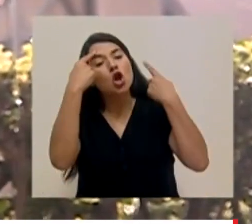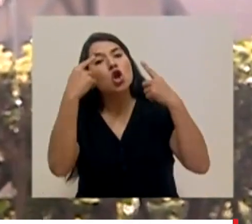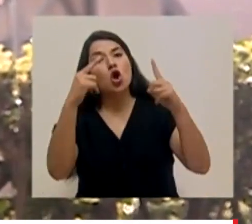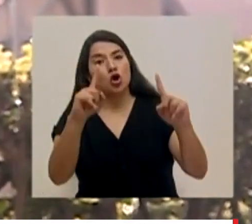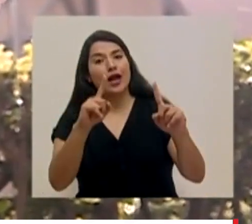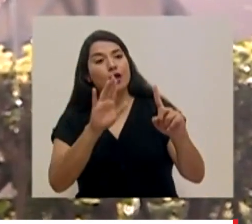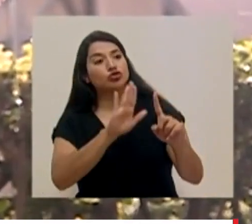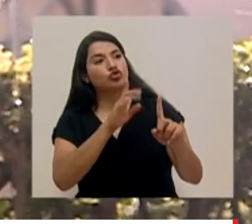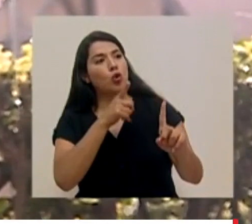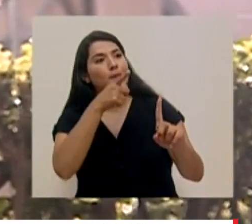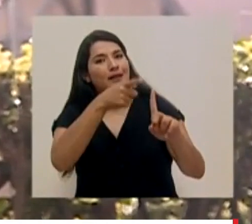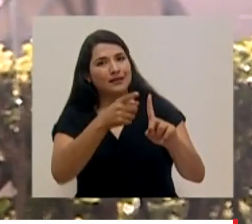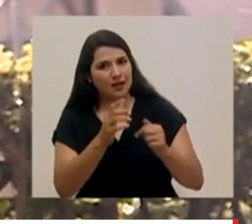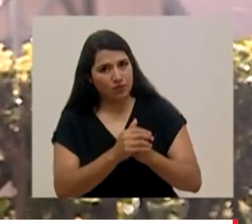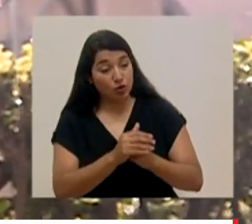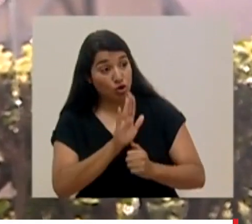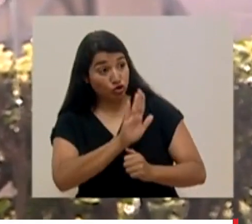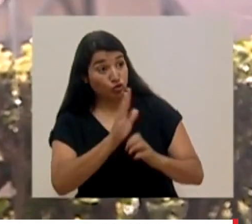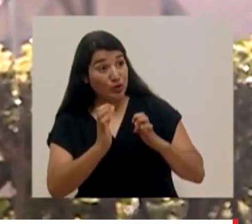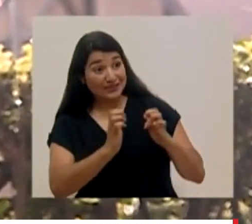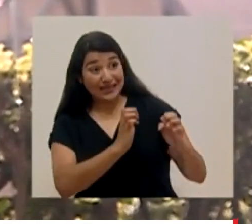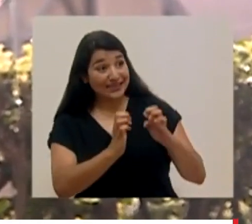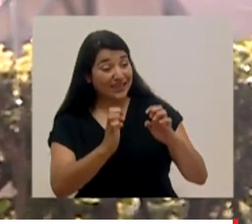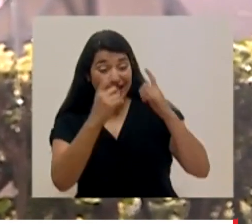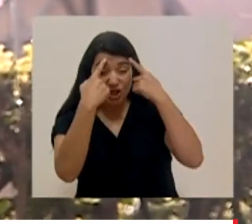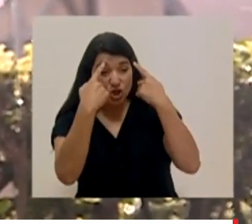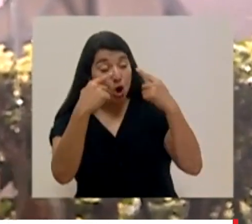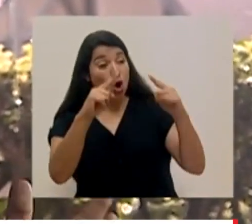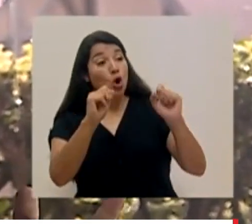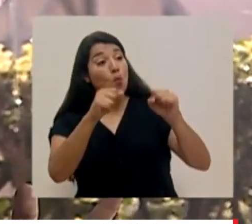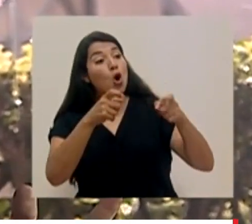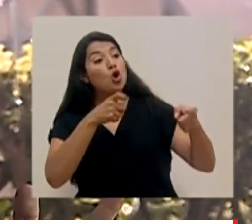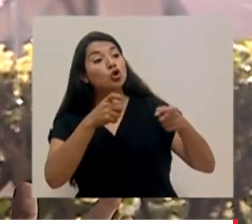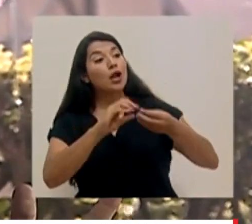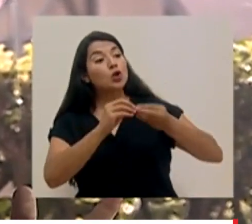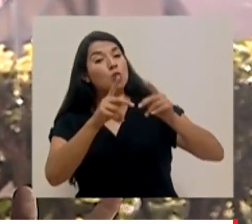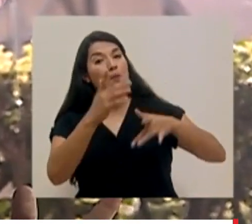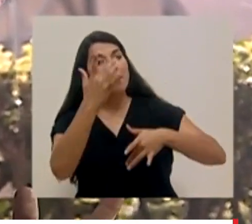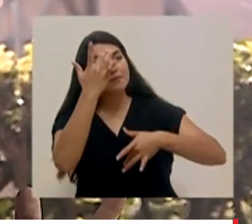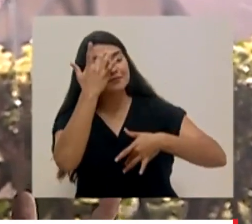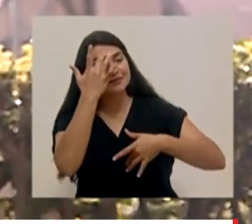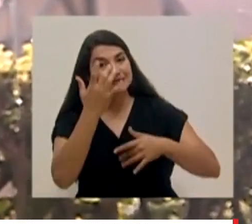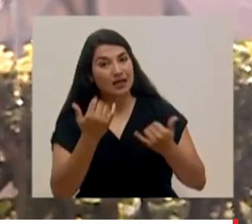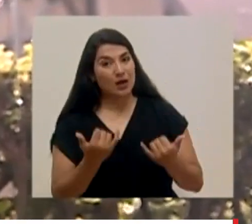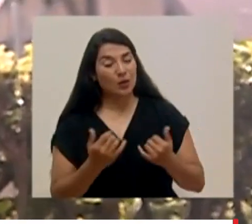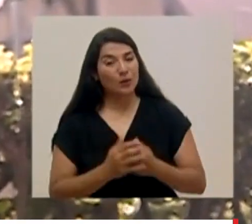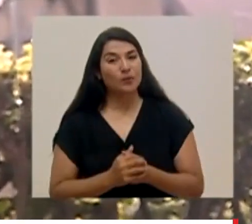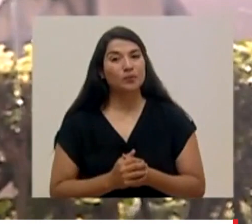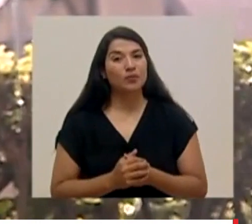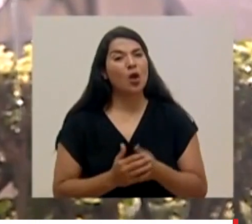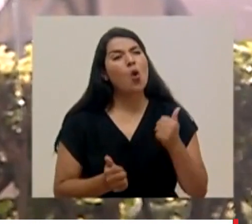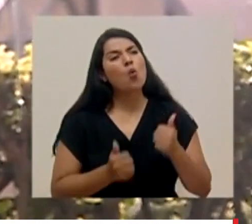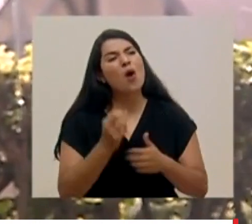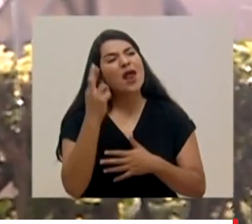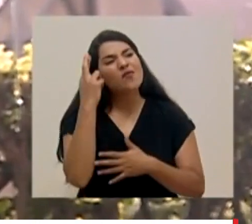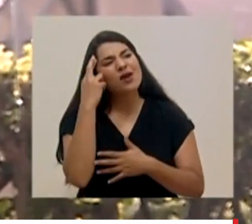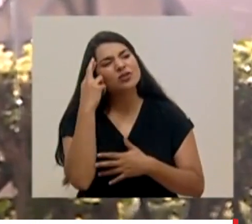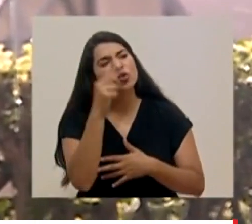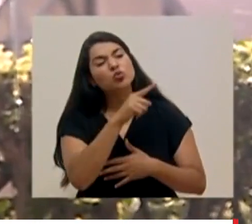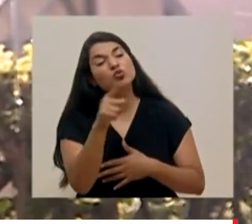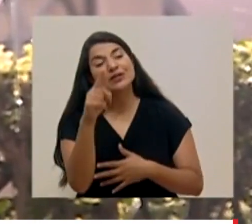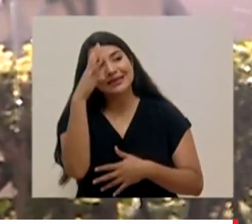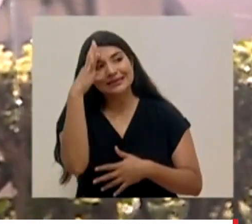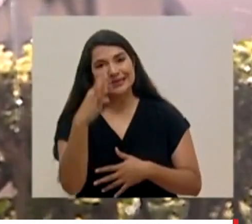estrategia institucional para contener la emergencia a los niveles que está llegando en estos momentos? ¿Qué razones están valorando